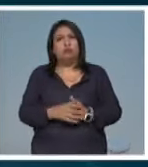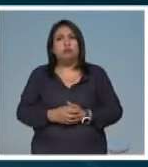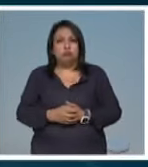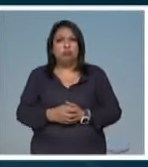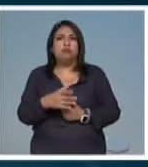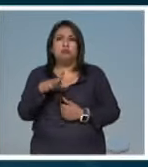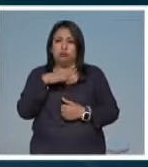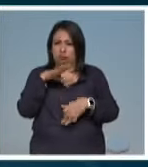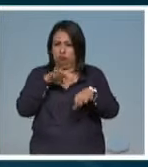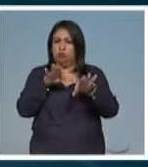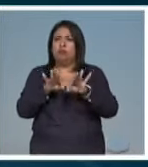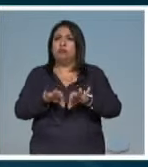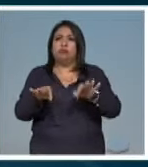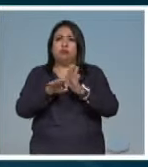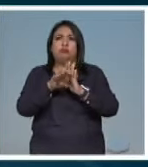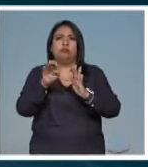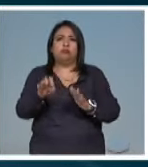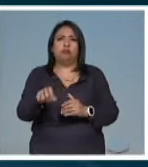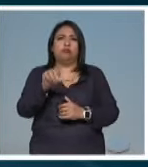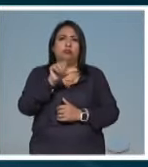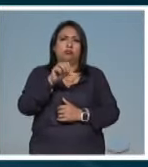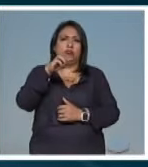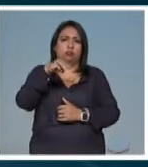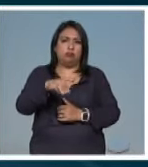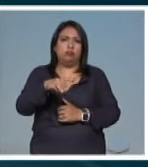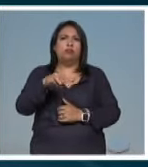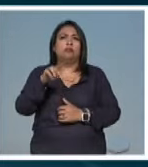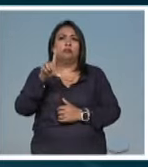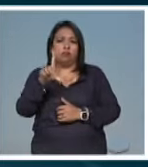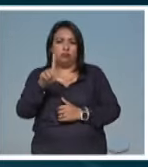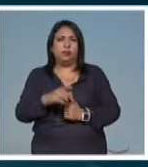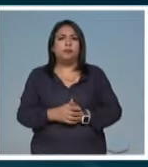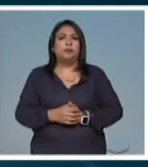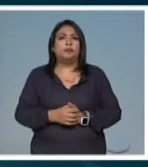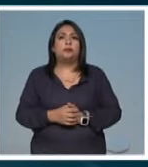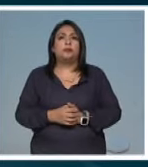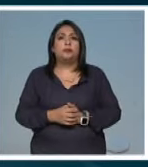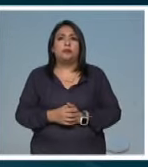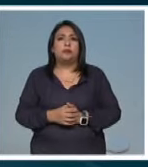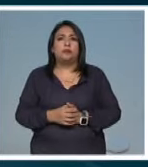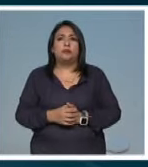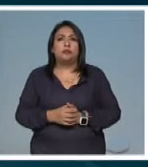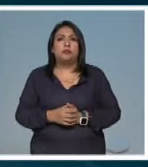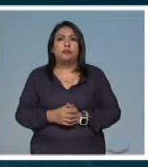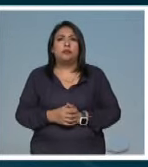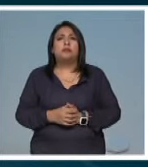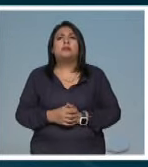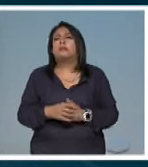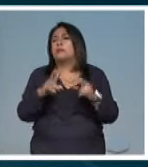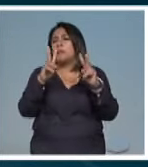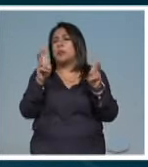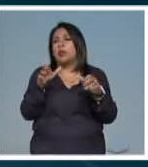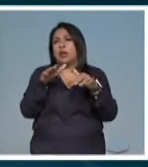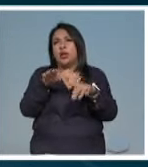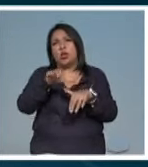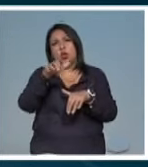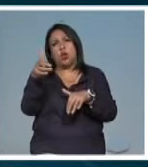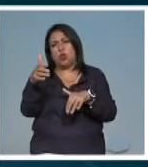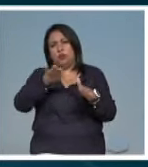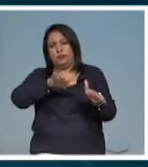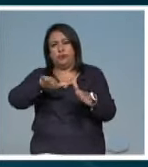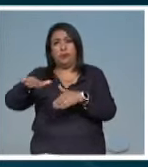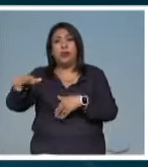realizan una labor importante, como es el caso de la Academia Mexicana de la Lengua. Y bueno, en temas que tienen que ver con otro ámbito,